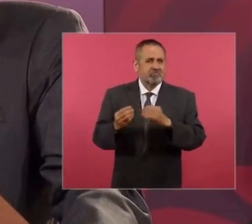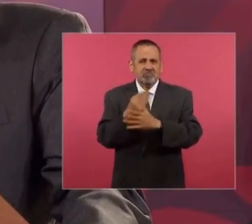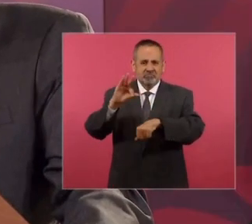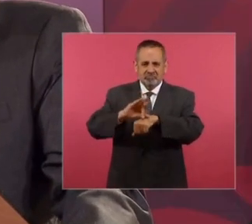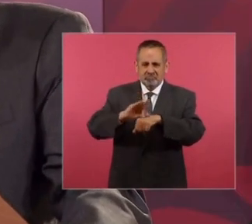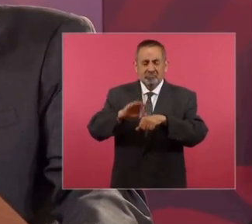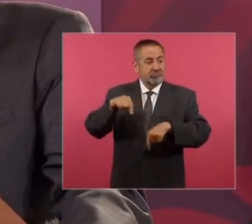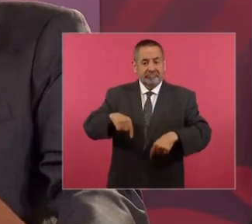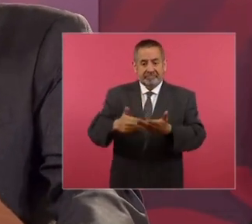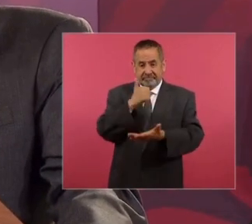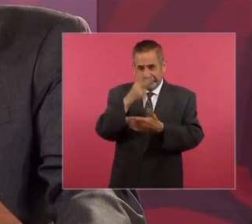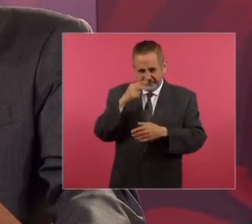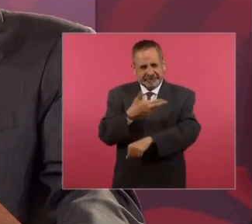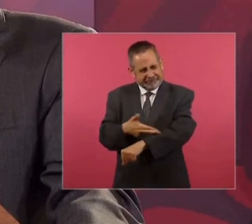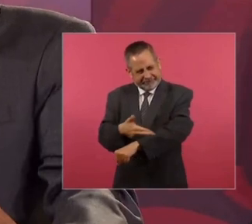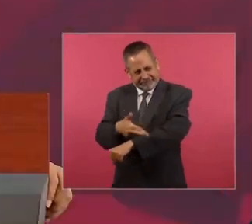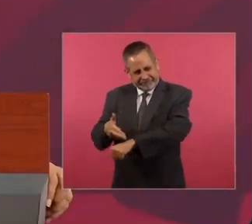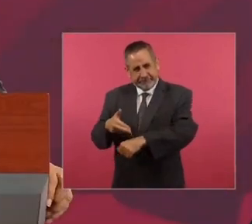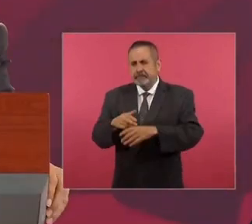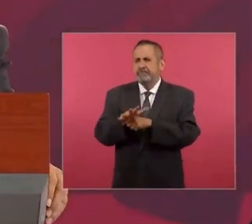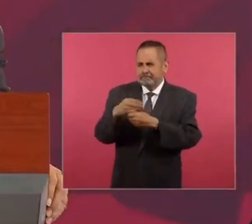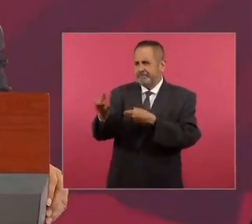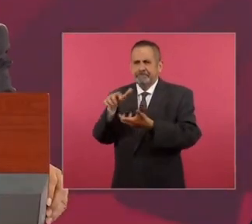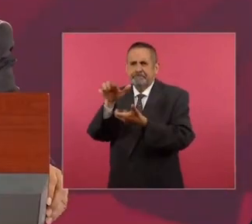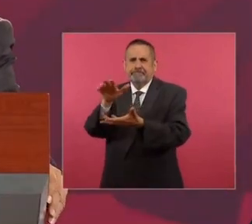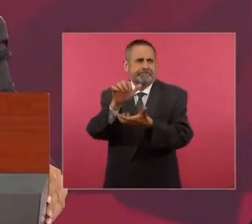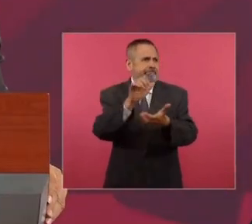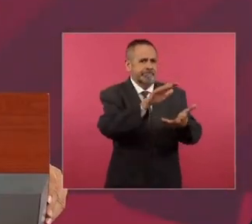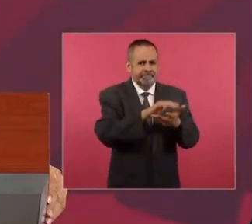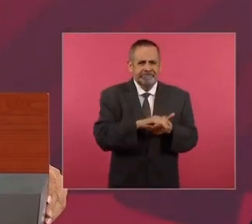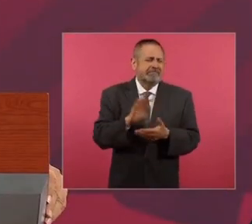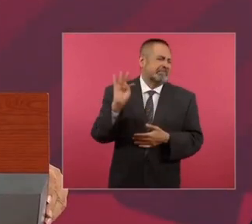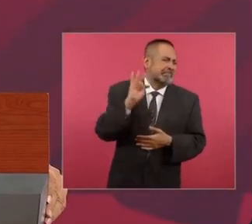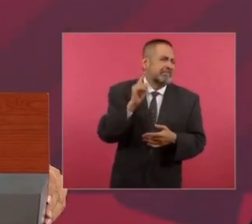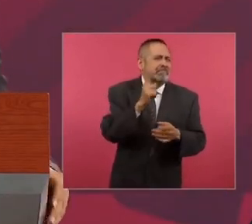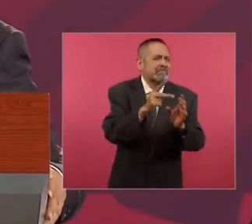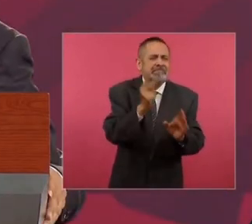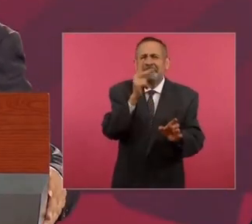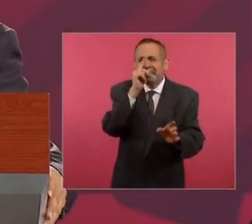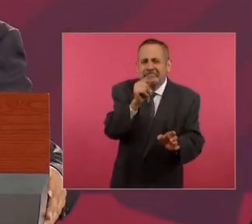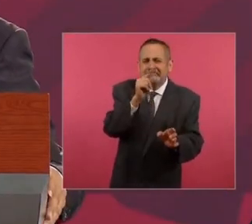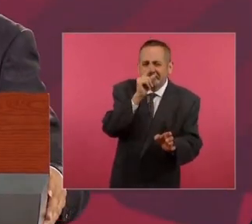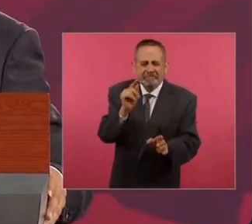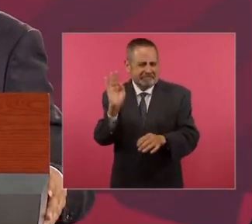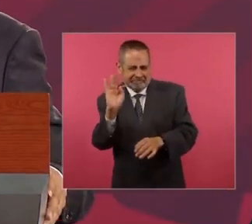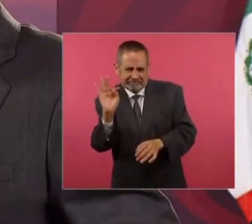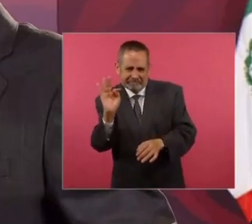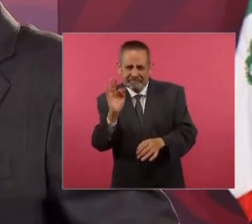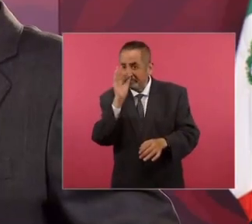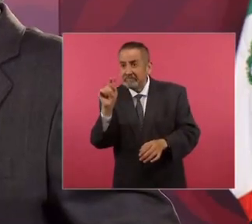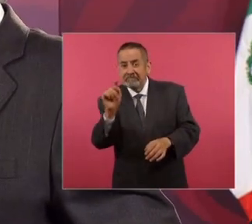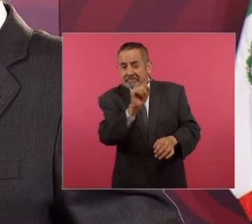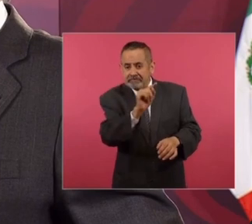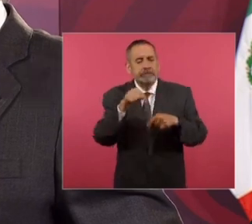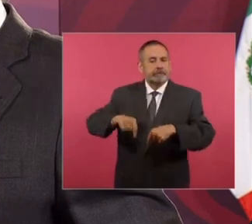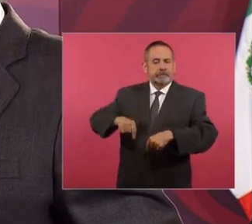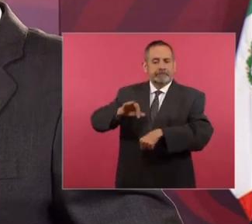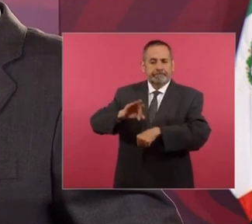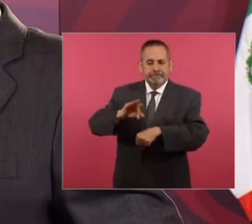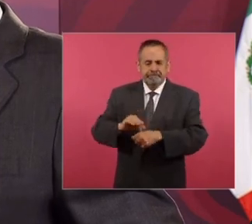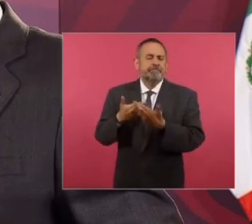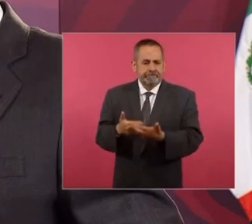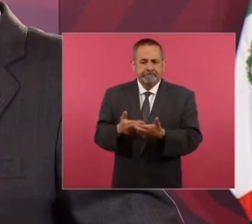aquí en la ciudad parte del abasto que no falte por si llegara a faltar una medicina en ese almacén